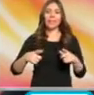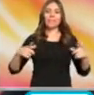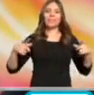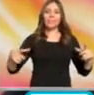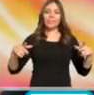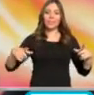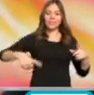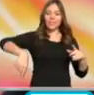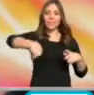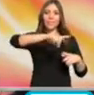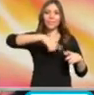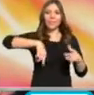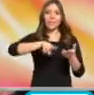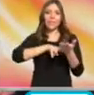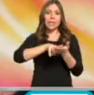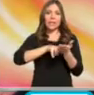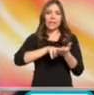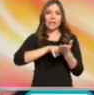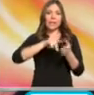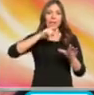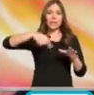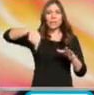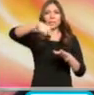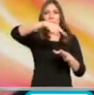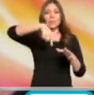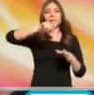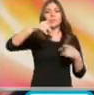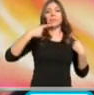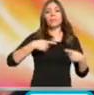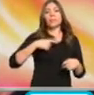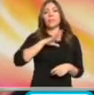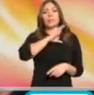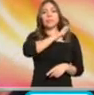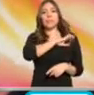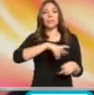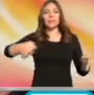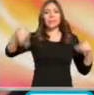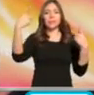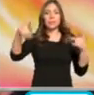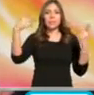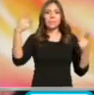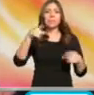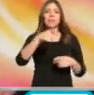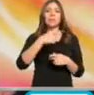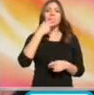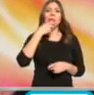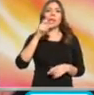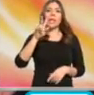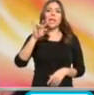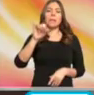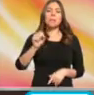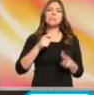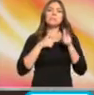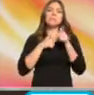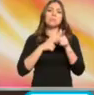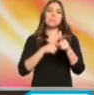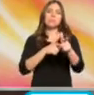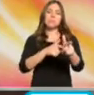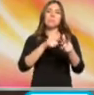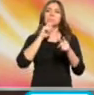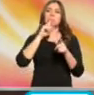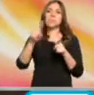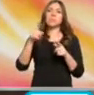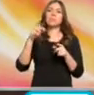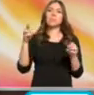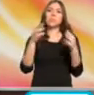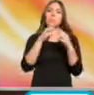partes del mundo. Las películas, ¿no? También ayudaban a que las baladas se popularizaran. Y Elvis siguió el camino de estos